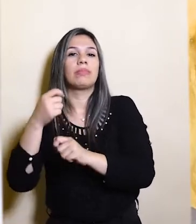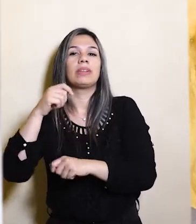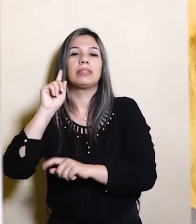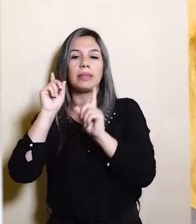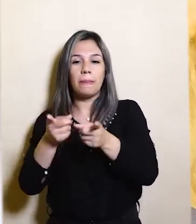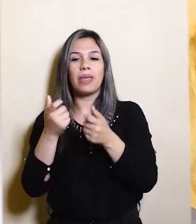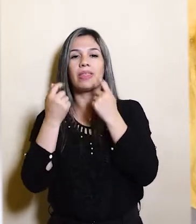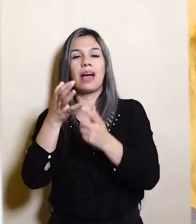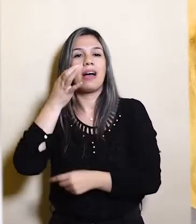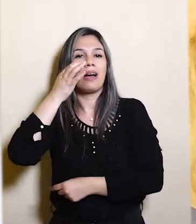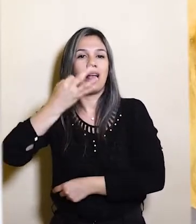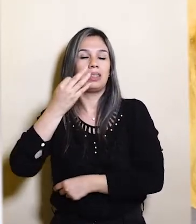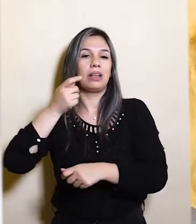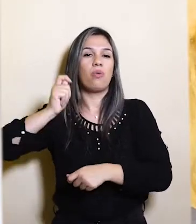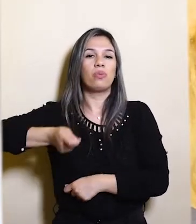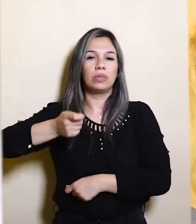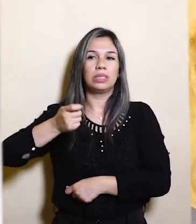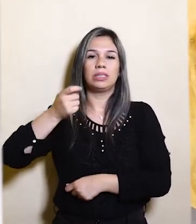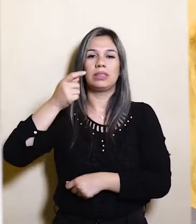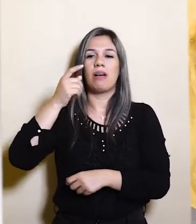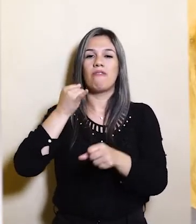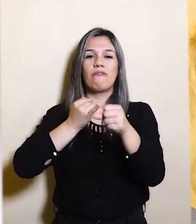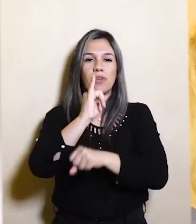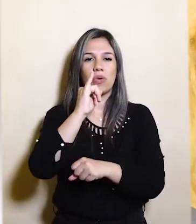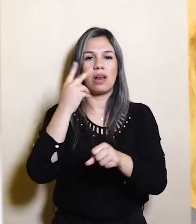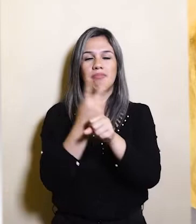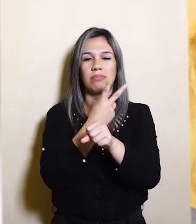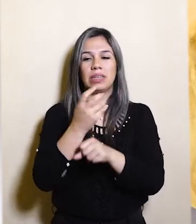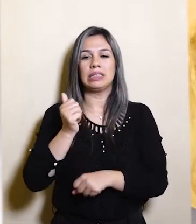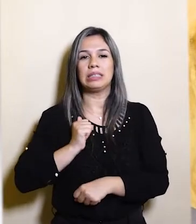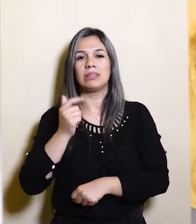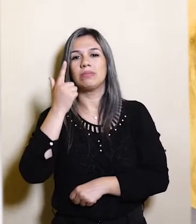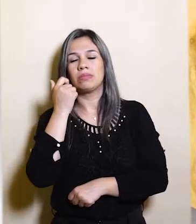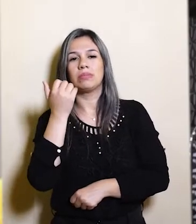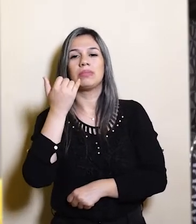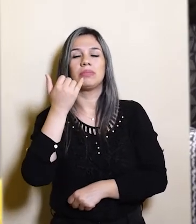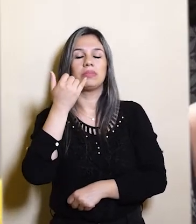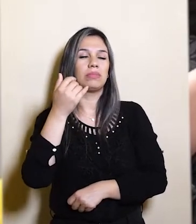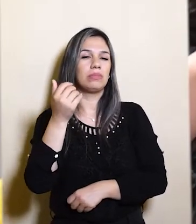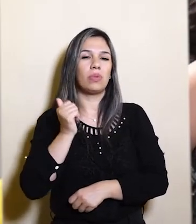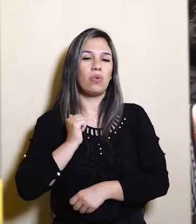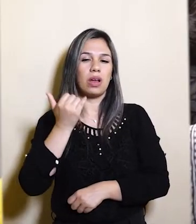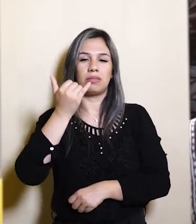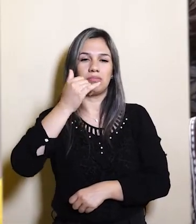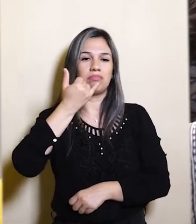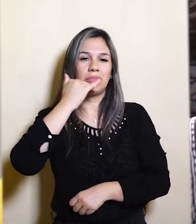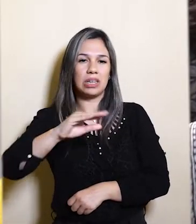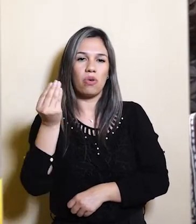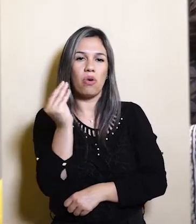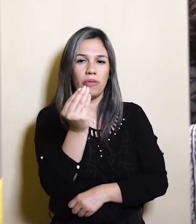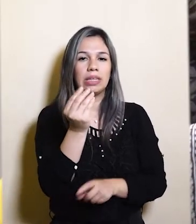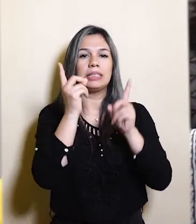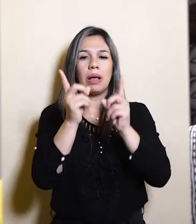las niñas, niños, adolescentes sometidos al abuso sexual y de las niñas sometidas a la maternidad forzada. Es urgente que la